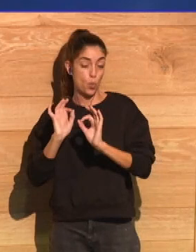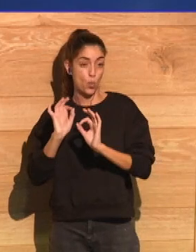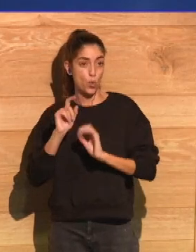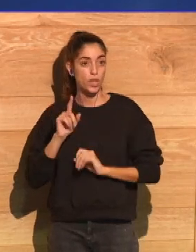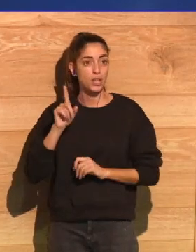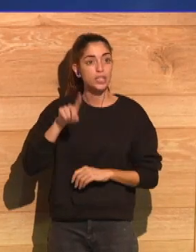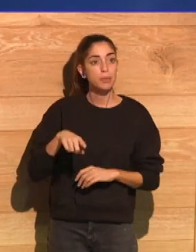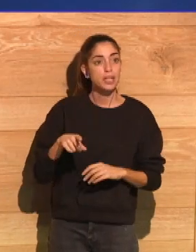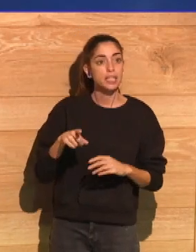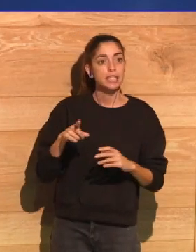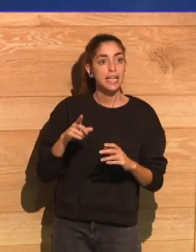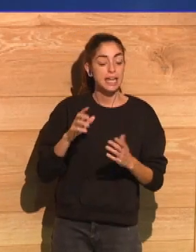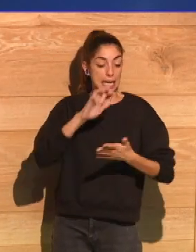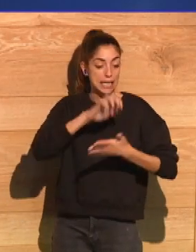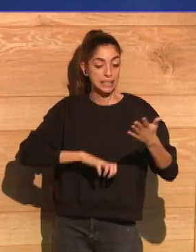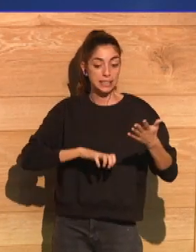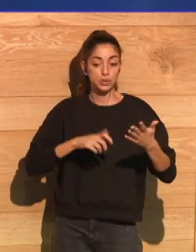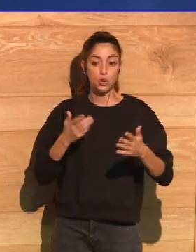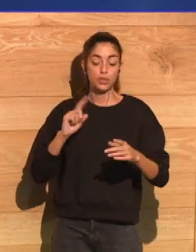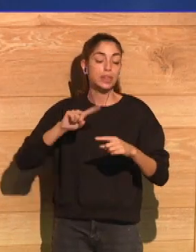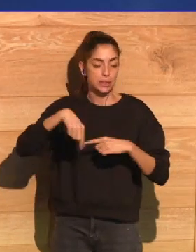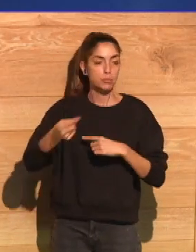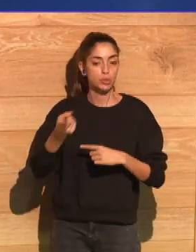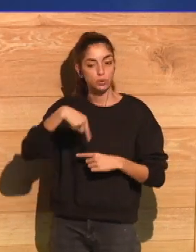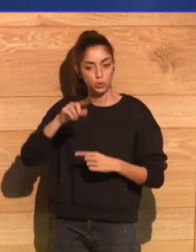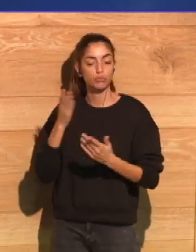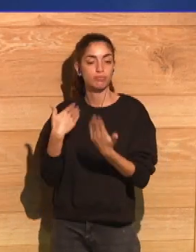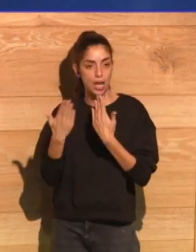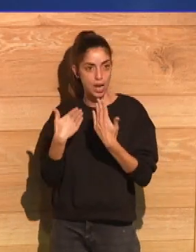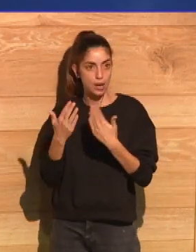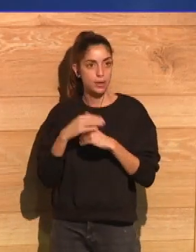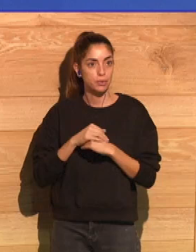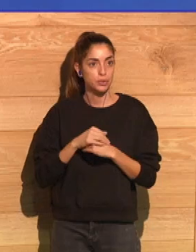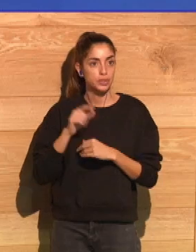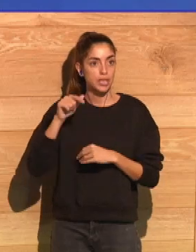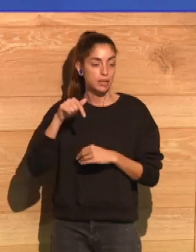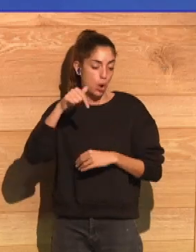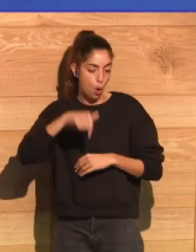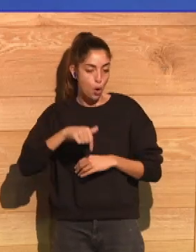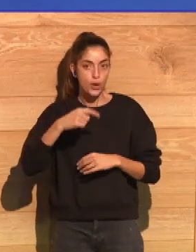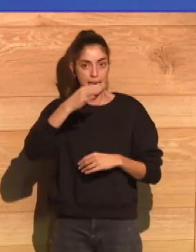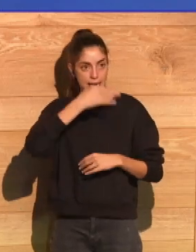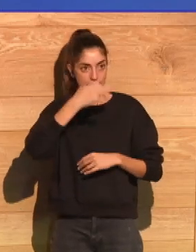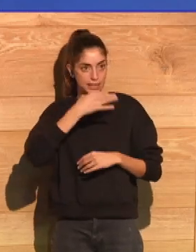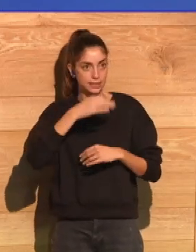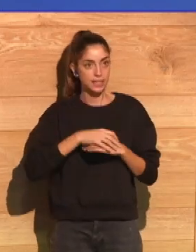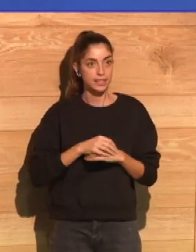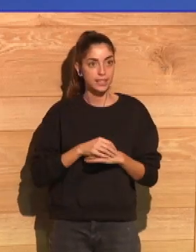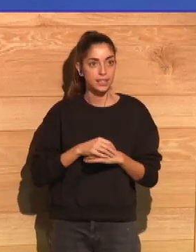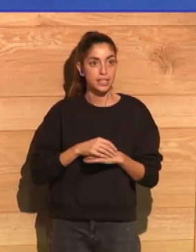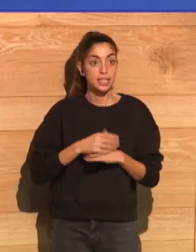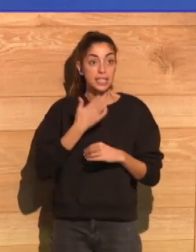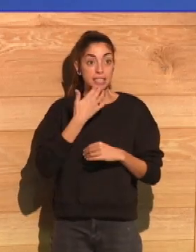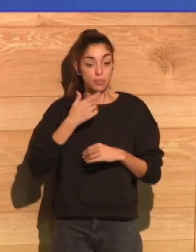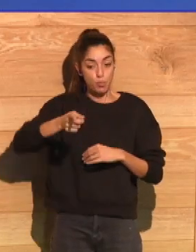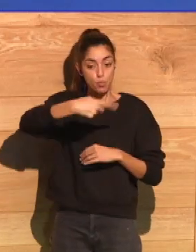famoso test de Bechdel, del que luego podremos hablar con ella también, en esta conversación, en esta tarde aquí, sobre la que, si os